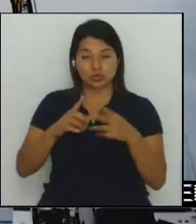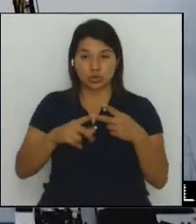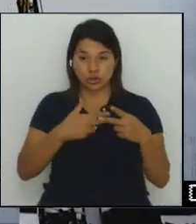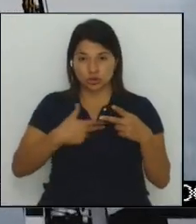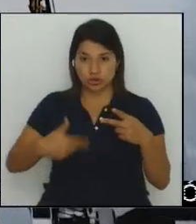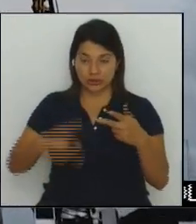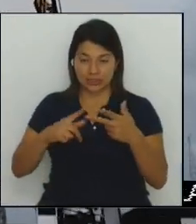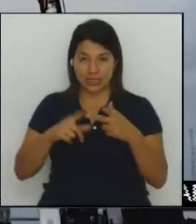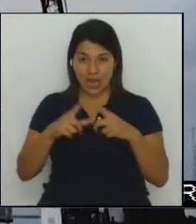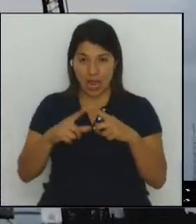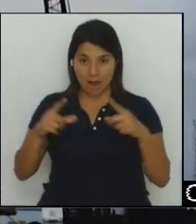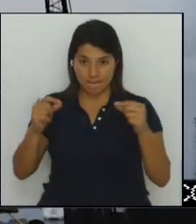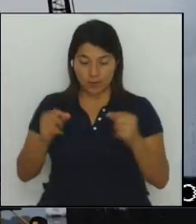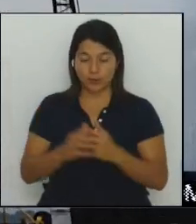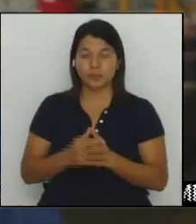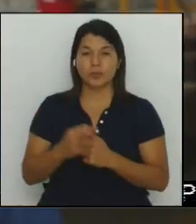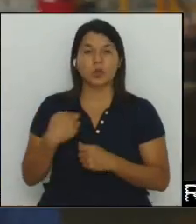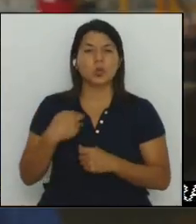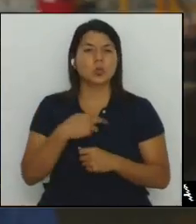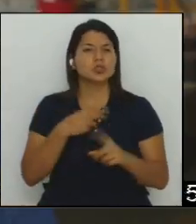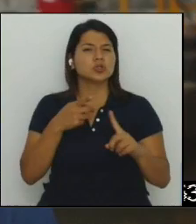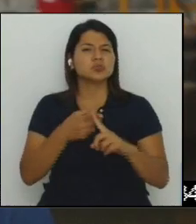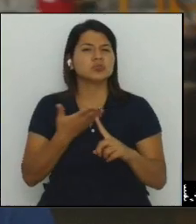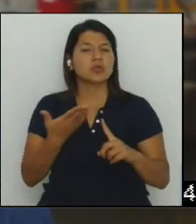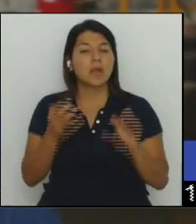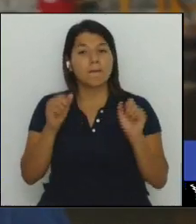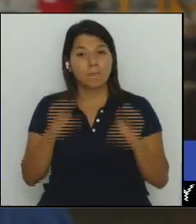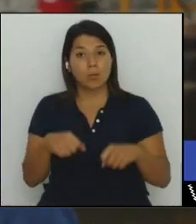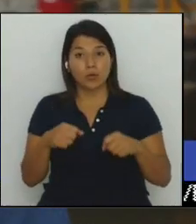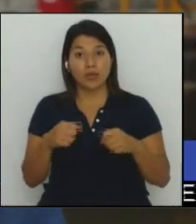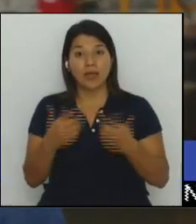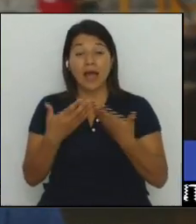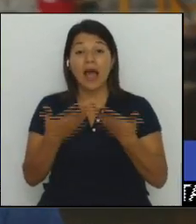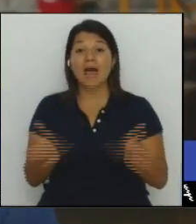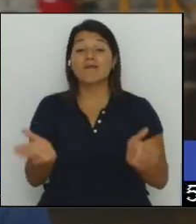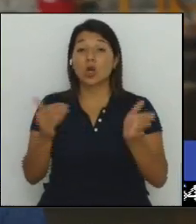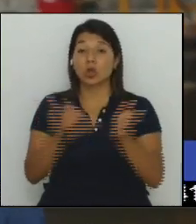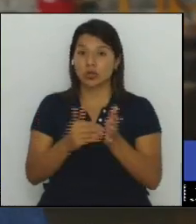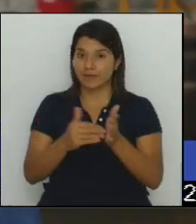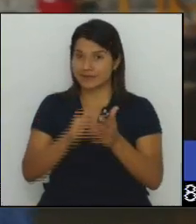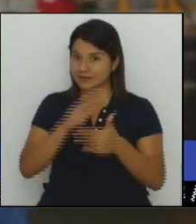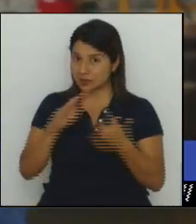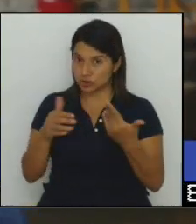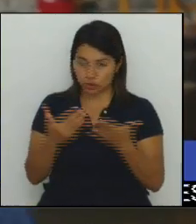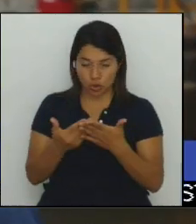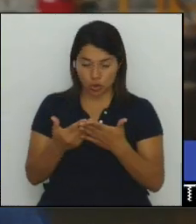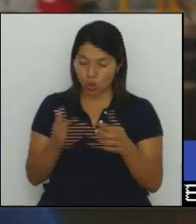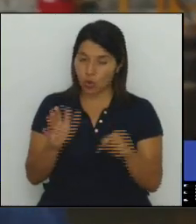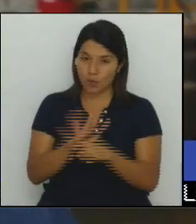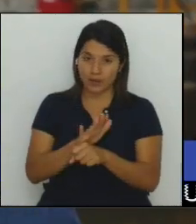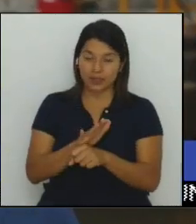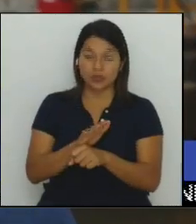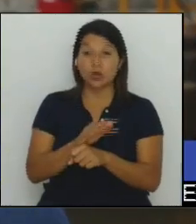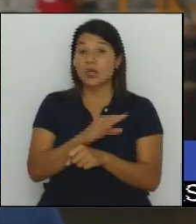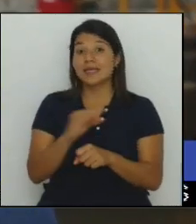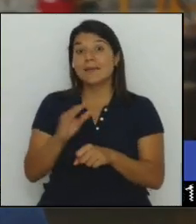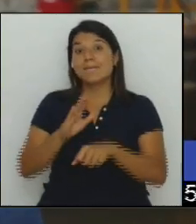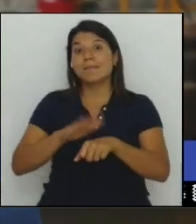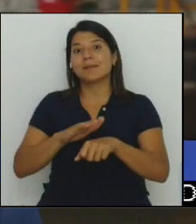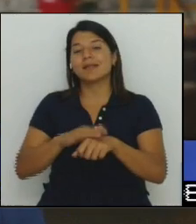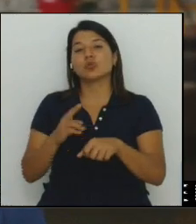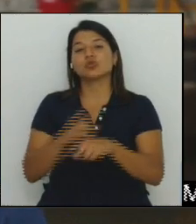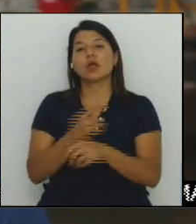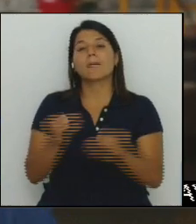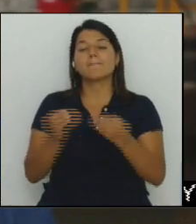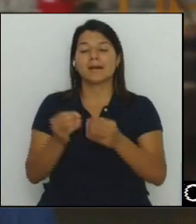de esto es rehabilitar todos estos componentes completamente y extenderles su vida. Estas esclusas Panamax del Canal de